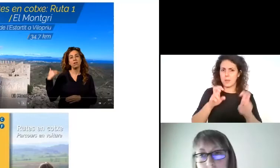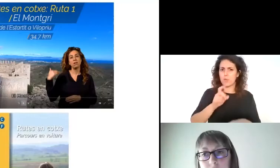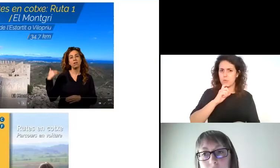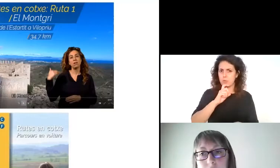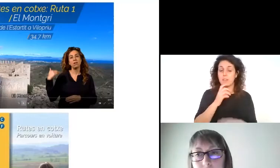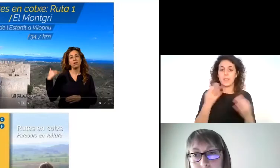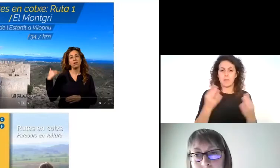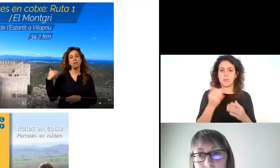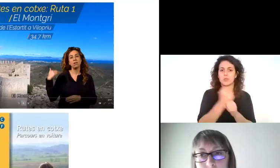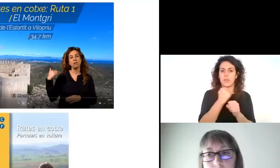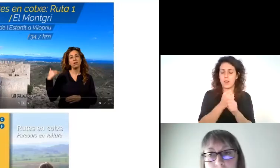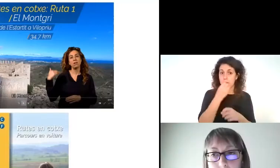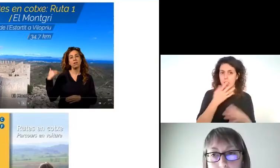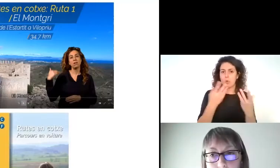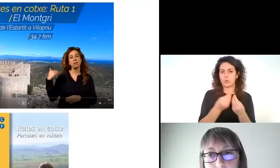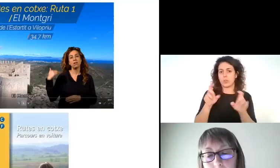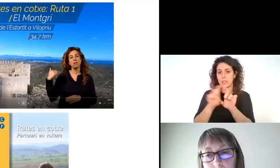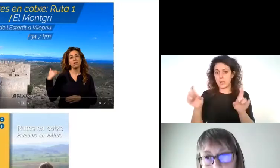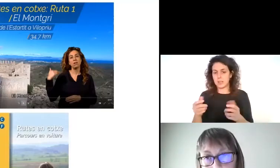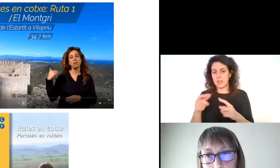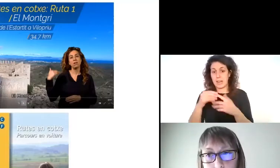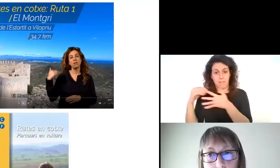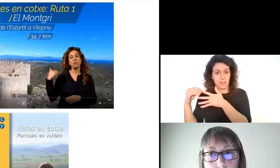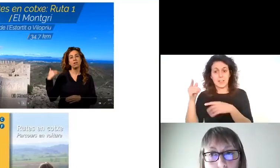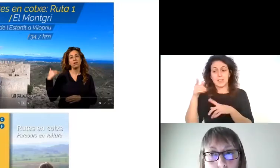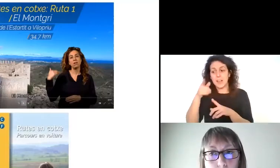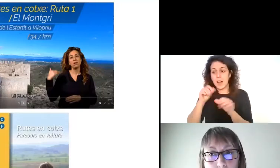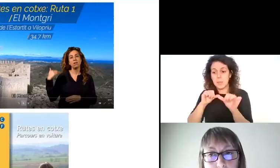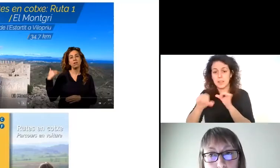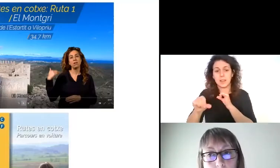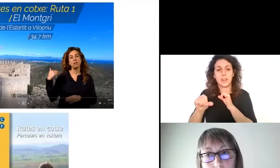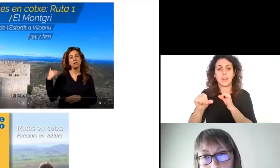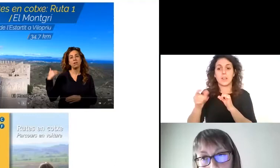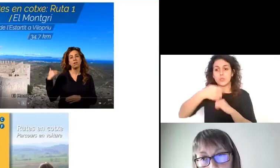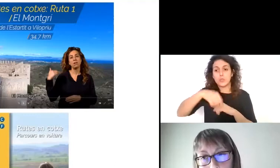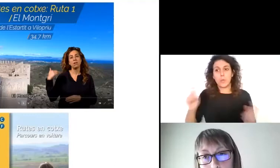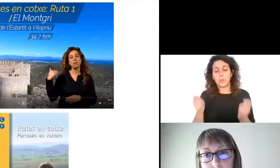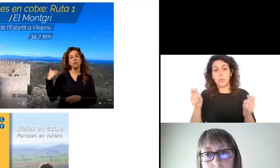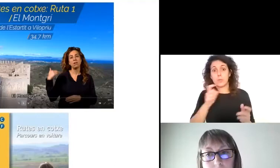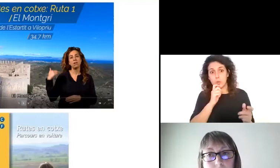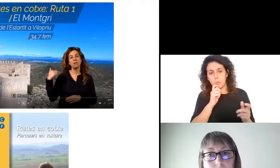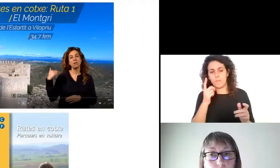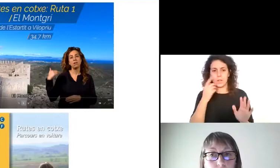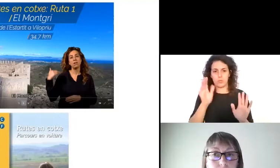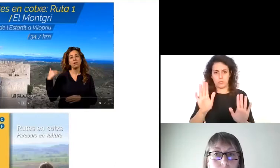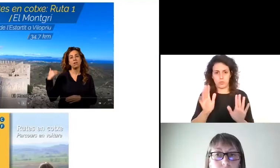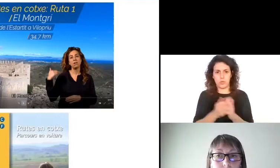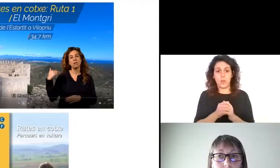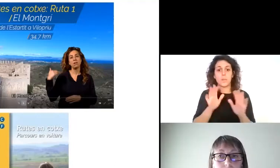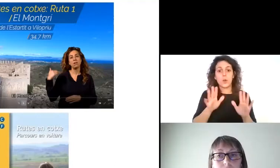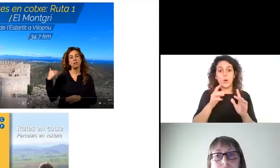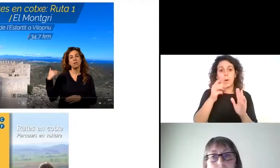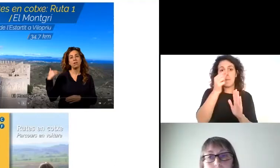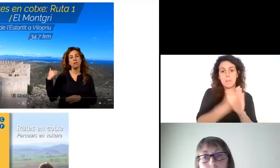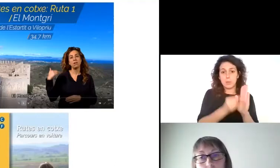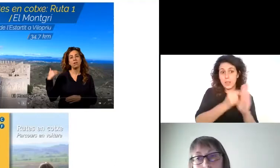con las entidades referentes y a partir de ahí veremos cómo lo promocionamos. Pero de momento sí que las pautas que damos a las empresas